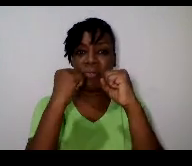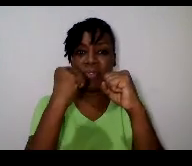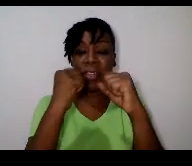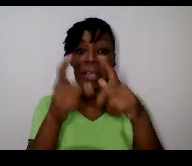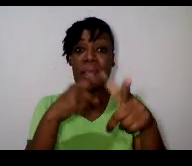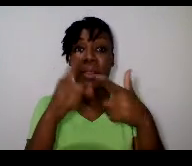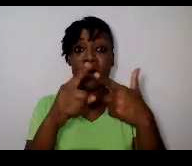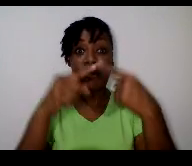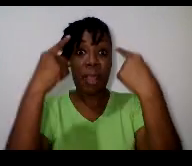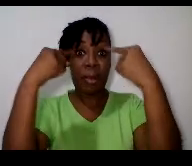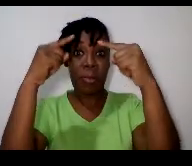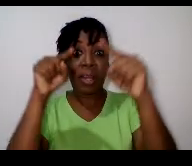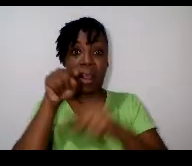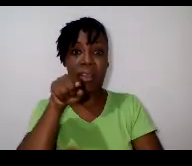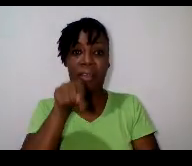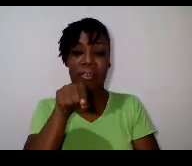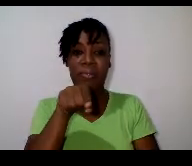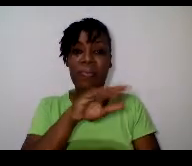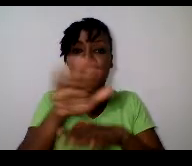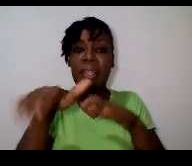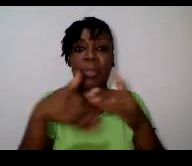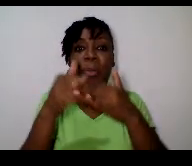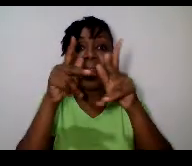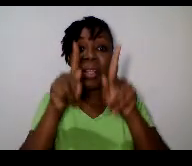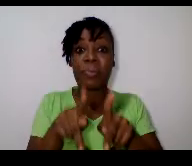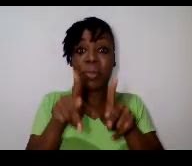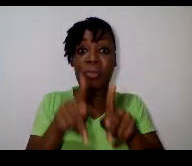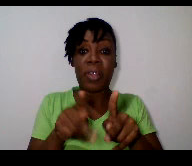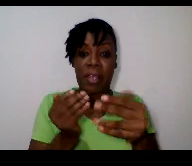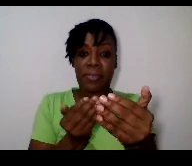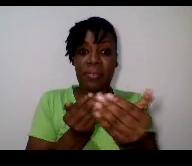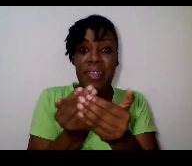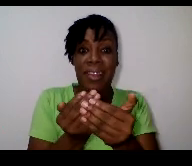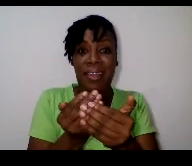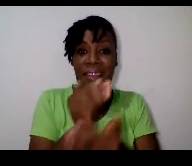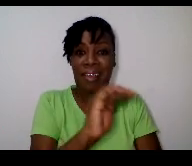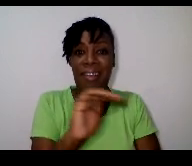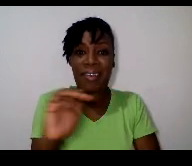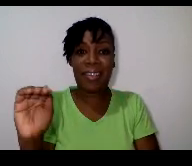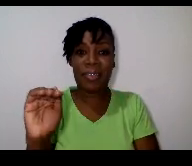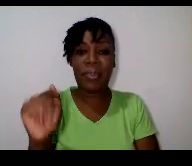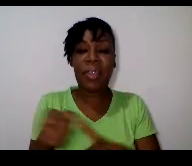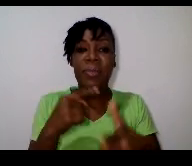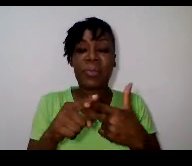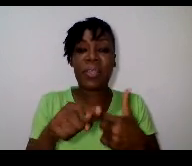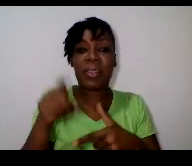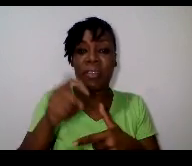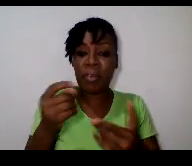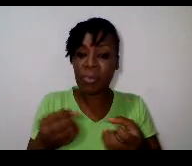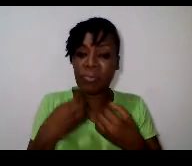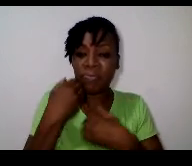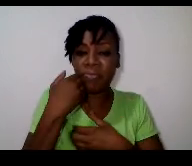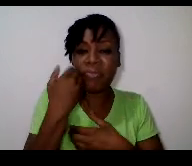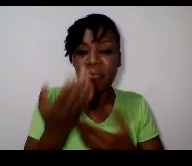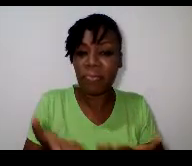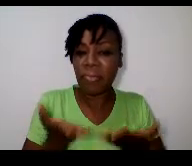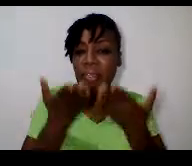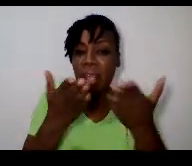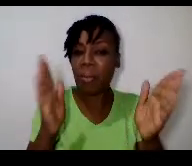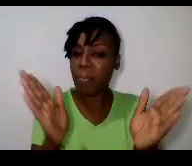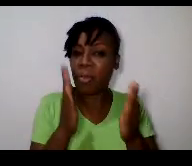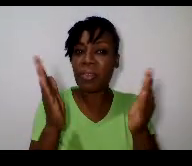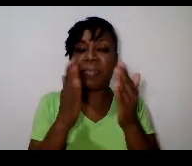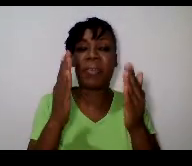las personas que estamos cercanos a ellos tenemos que facilitar y promover que descubran esas